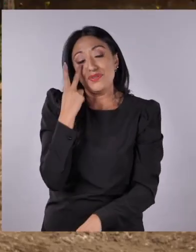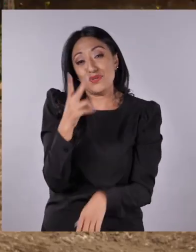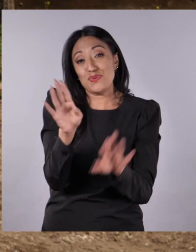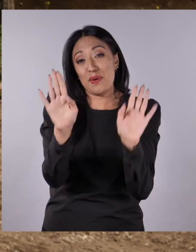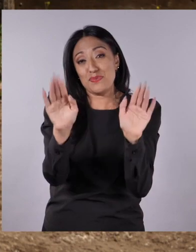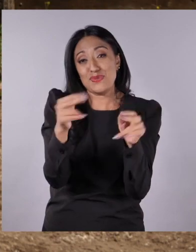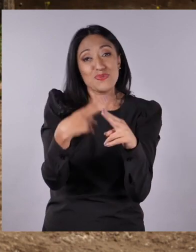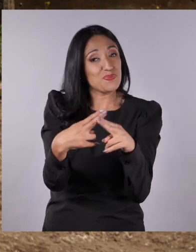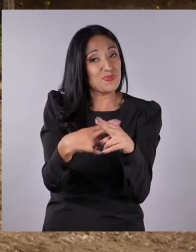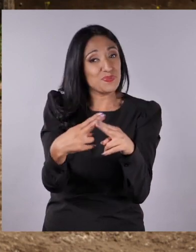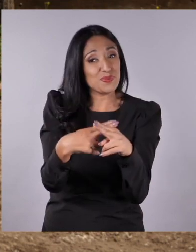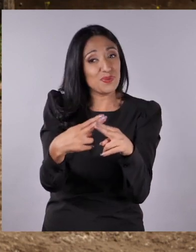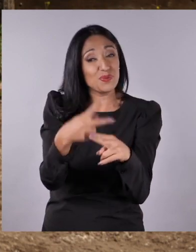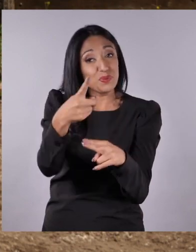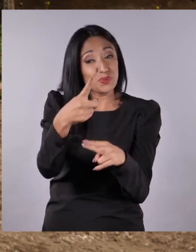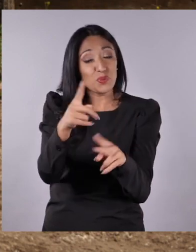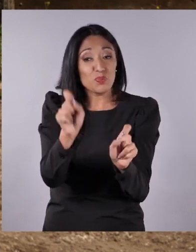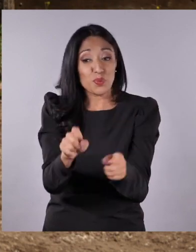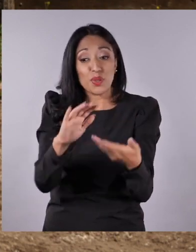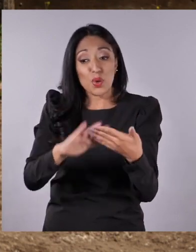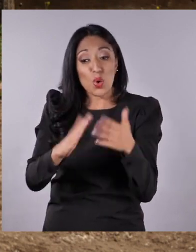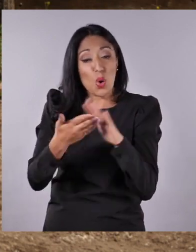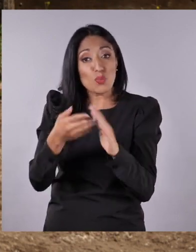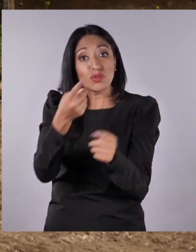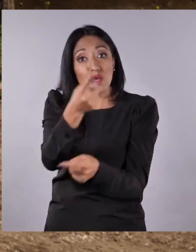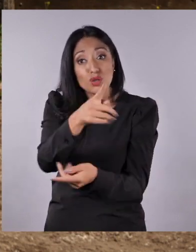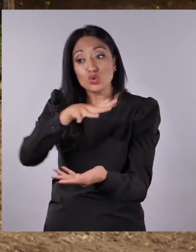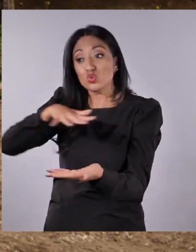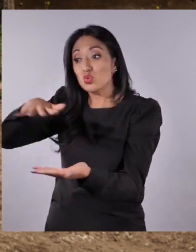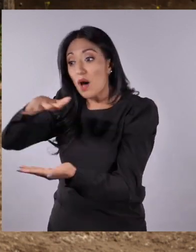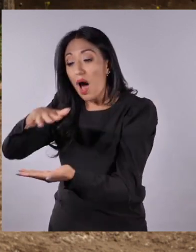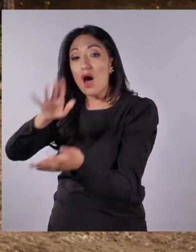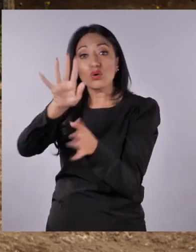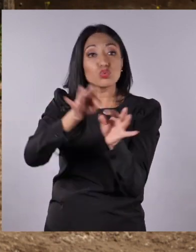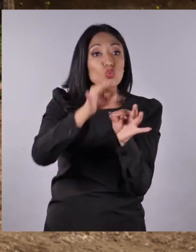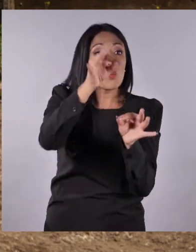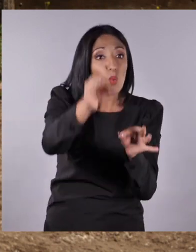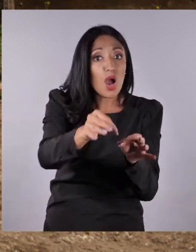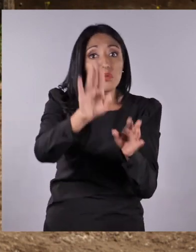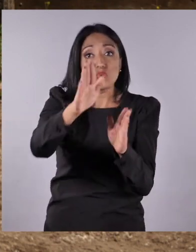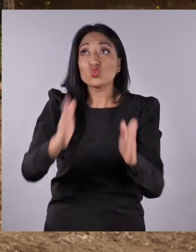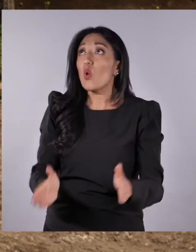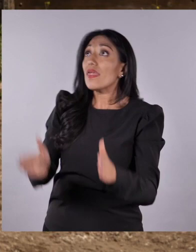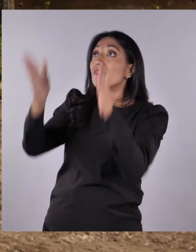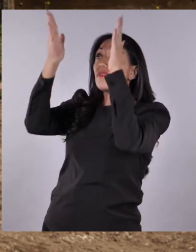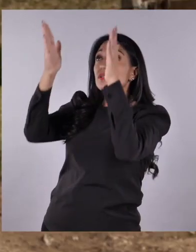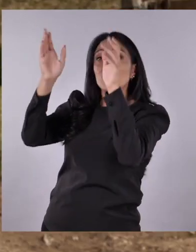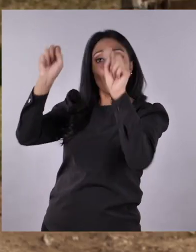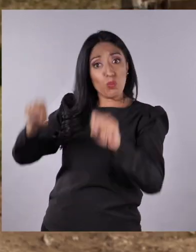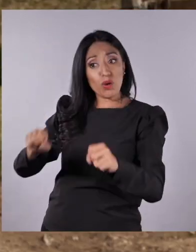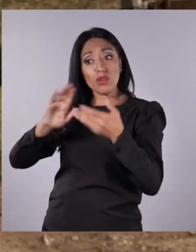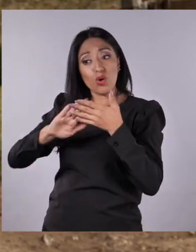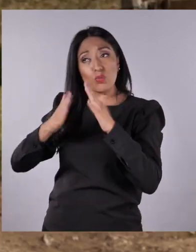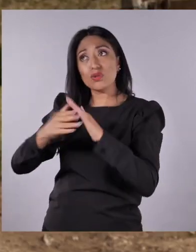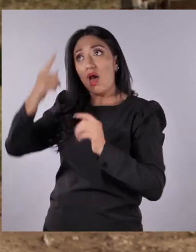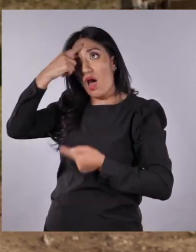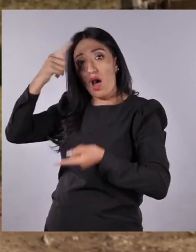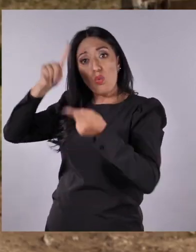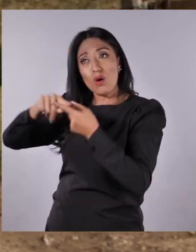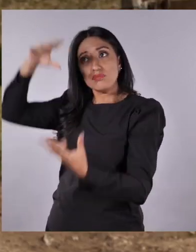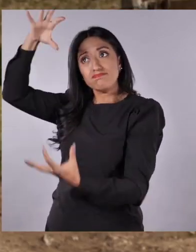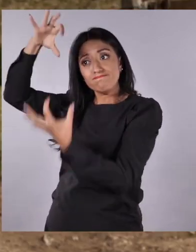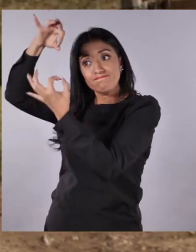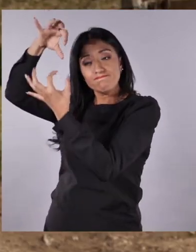Nos vemos pronto, amigos y amigas. Intenten crear una comunidad en su barrio, en su pueblo o hasta en su edificio. No importa dónde